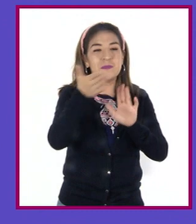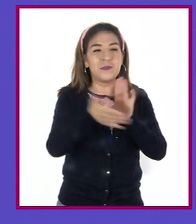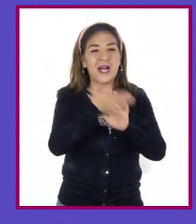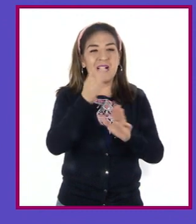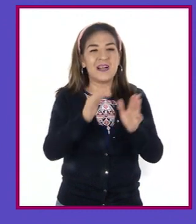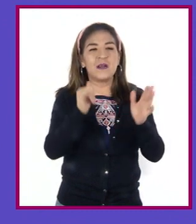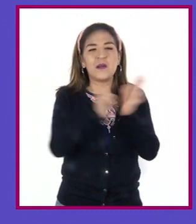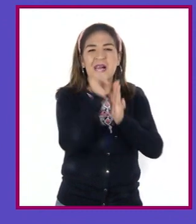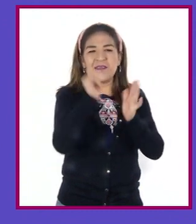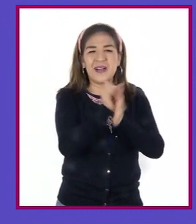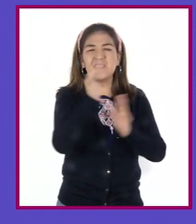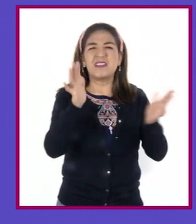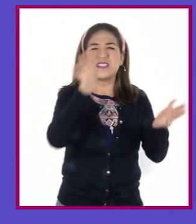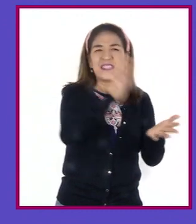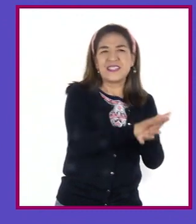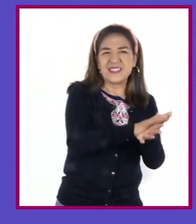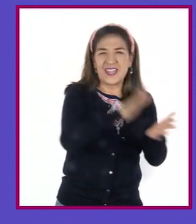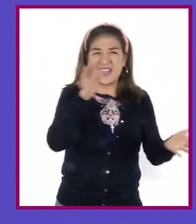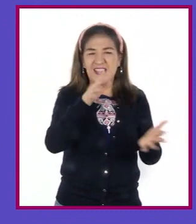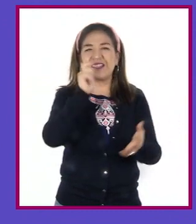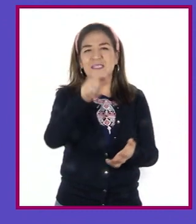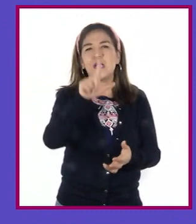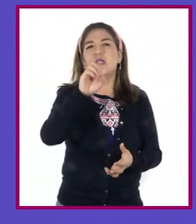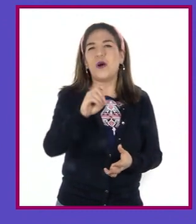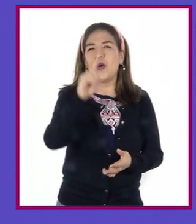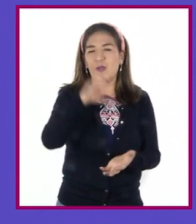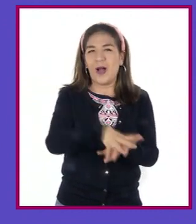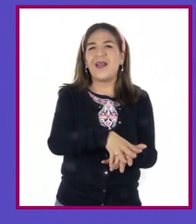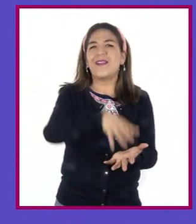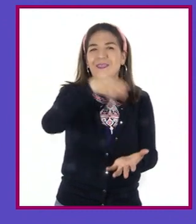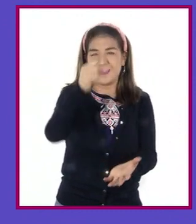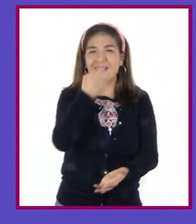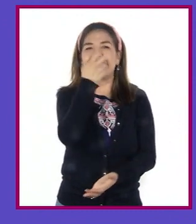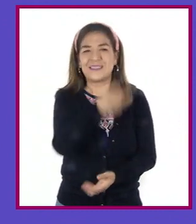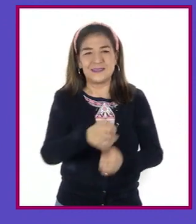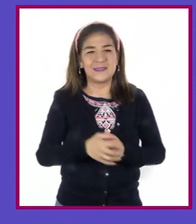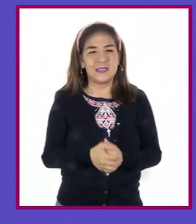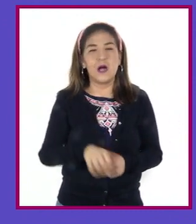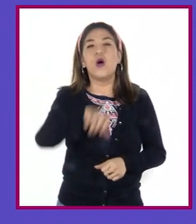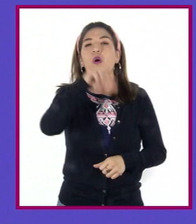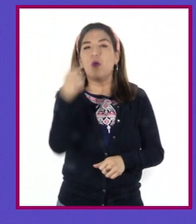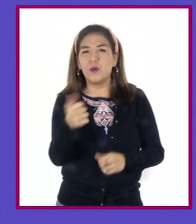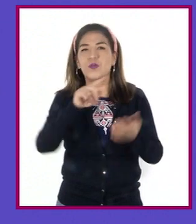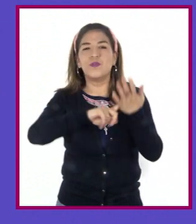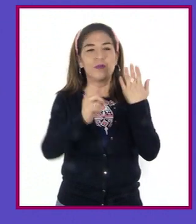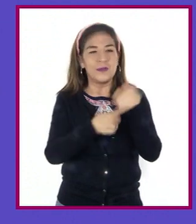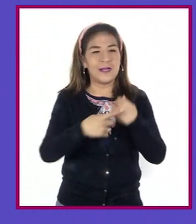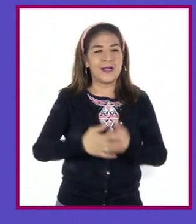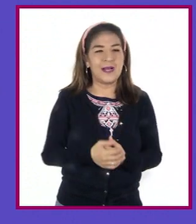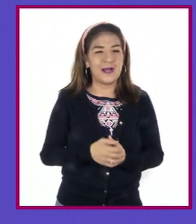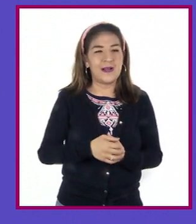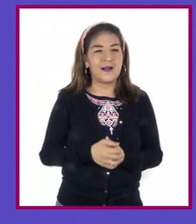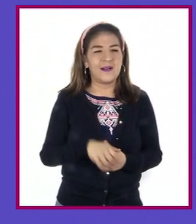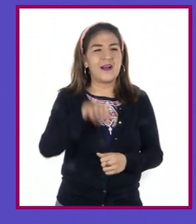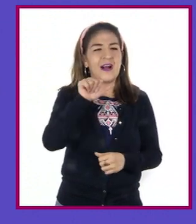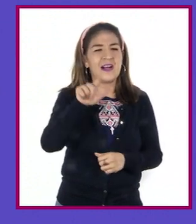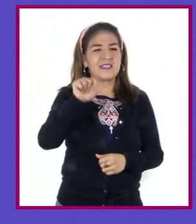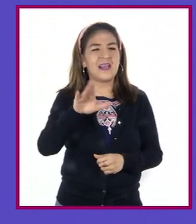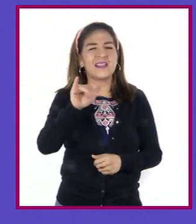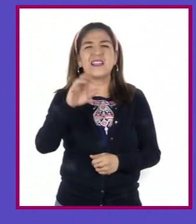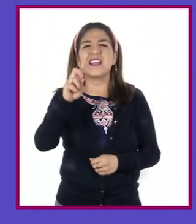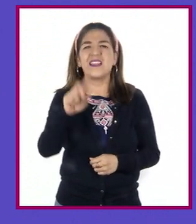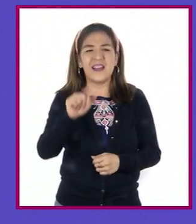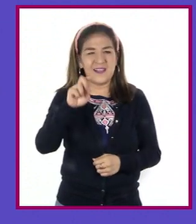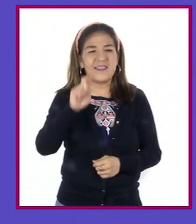el agua de lluvia. O sea, lodo. Exactamente. Por otro lado, uno va al ácrito cuando se conduce con